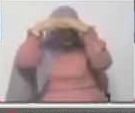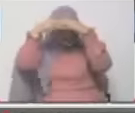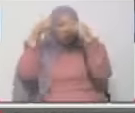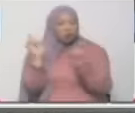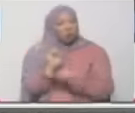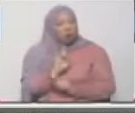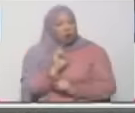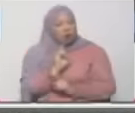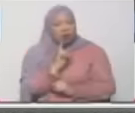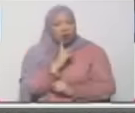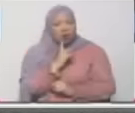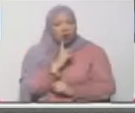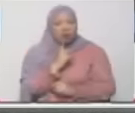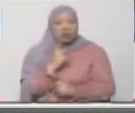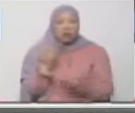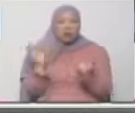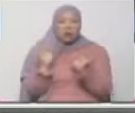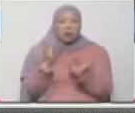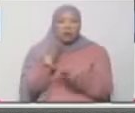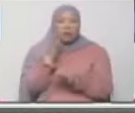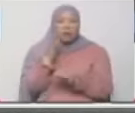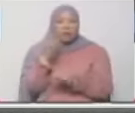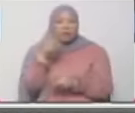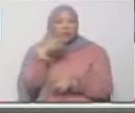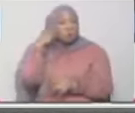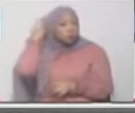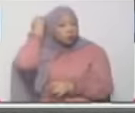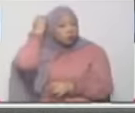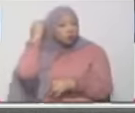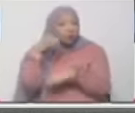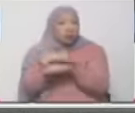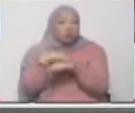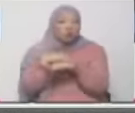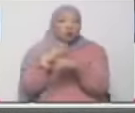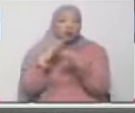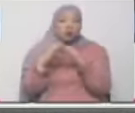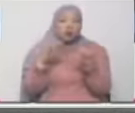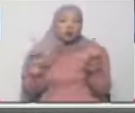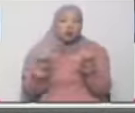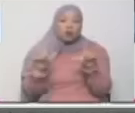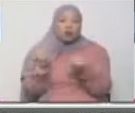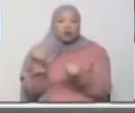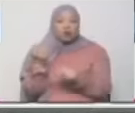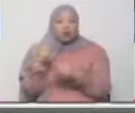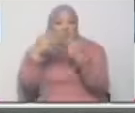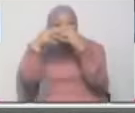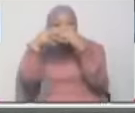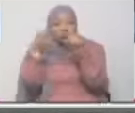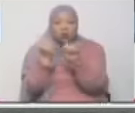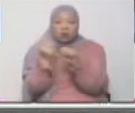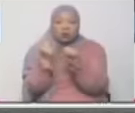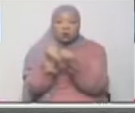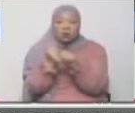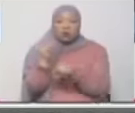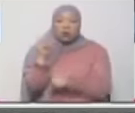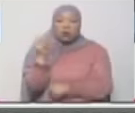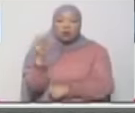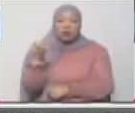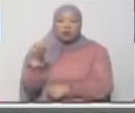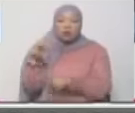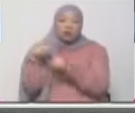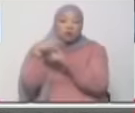él, porque Ñañez dijo que estábamos en medio de una guerra cognitiva. No es una guerra cognitiva, Tania, es una